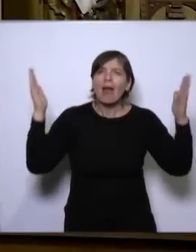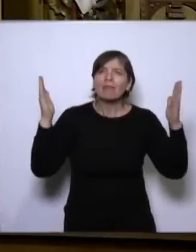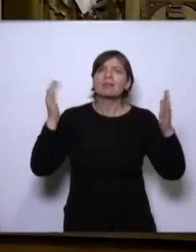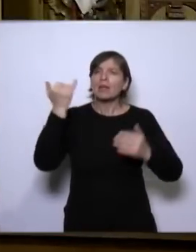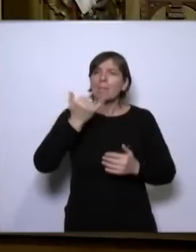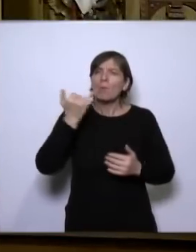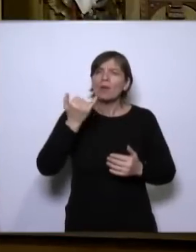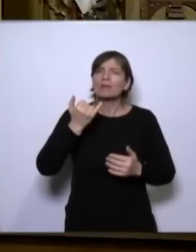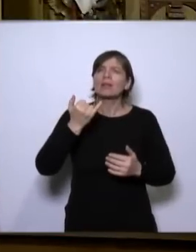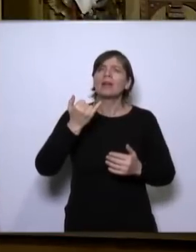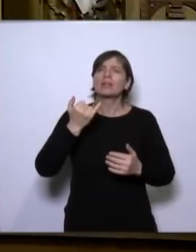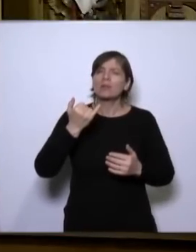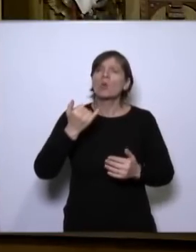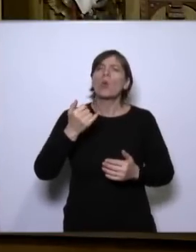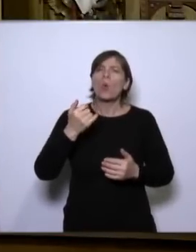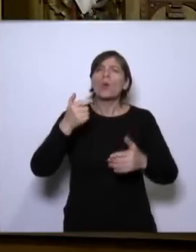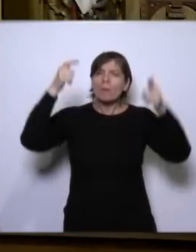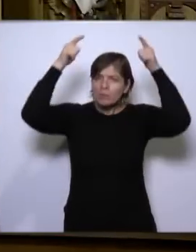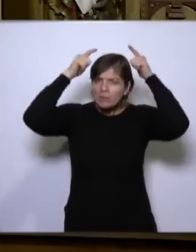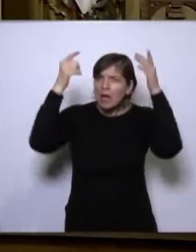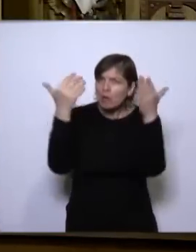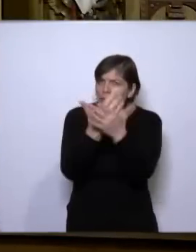puede tener un cristiano, el de los mártires.